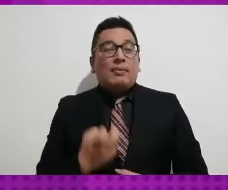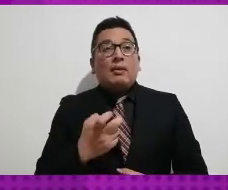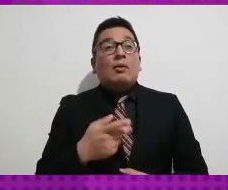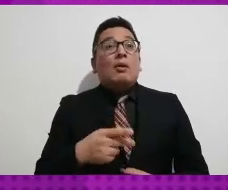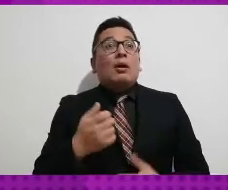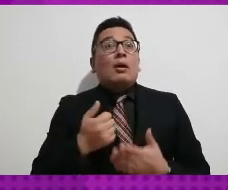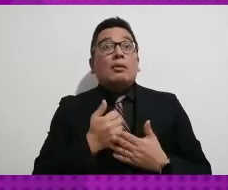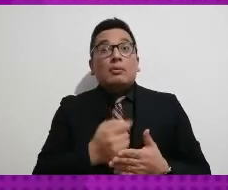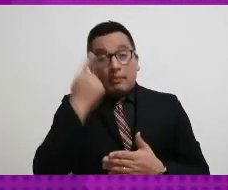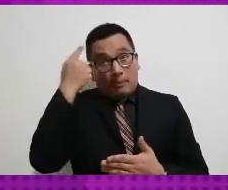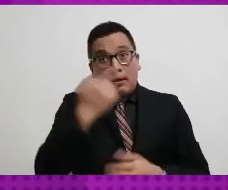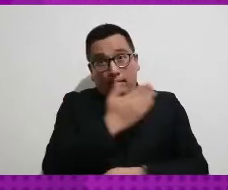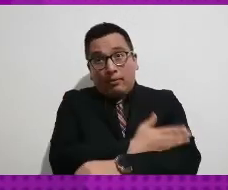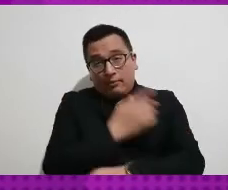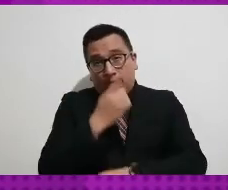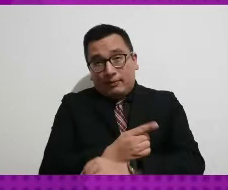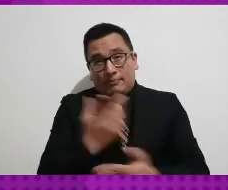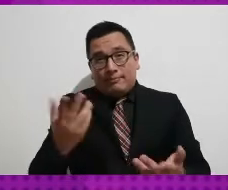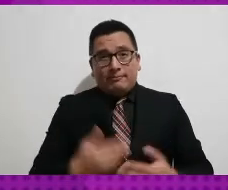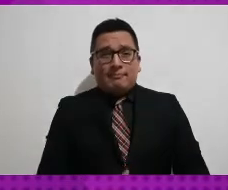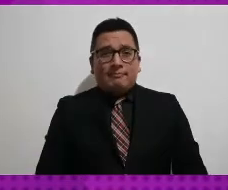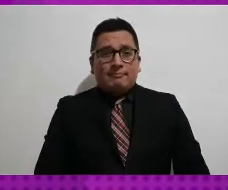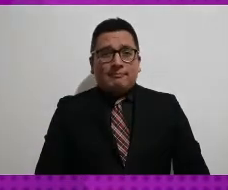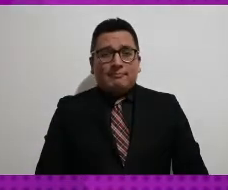acceso y transparencia.